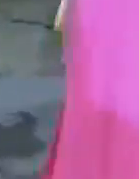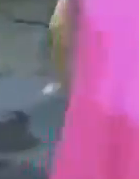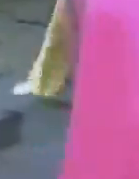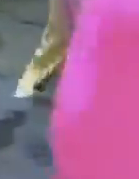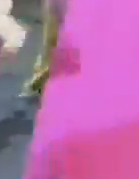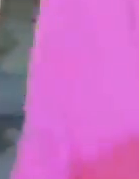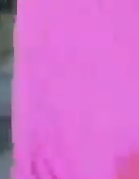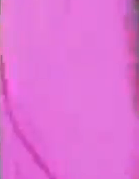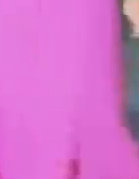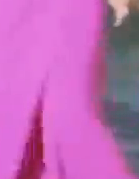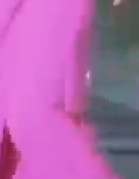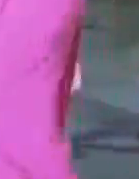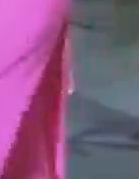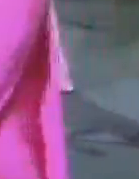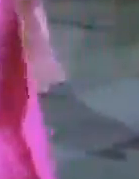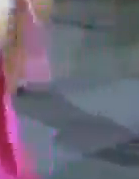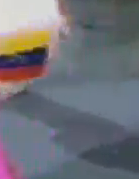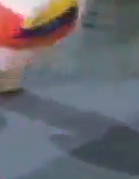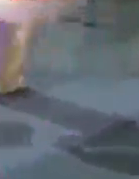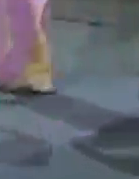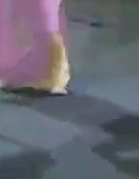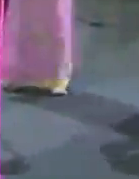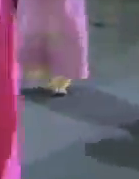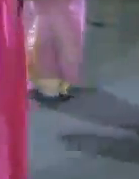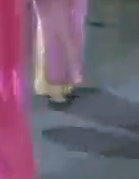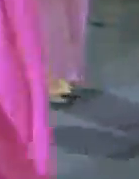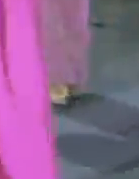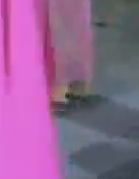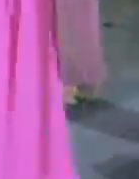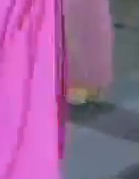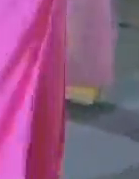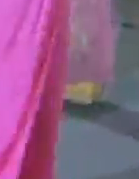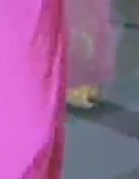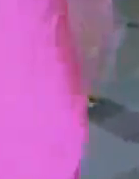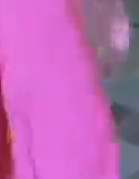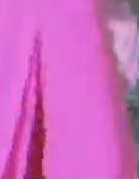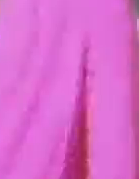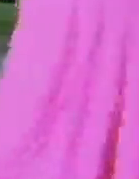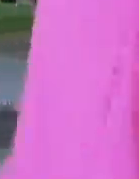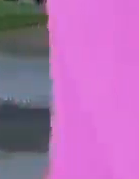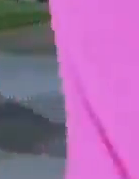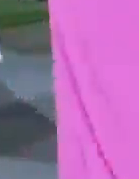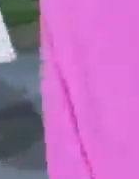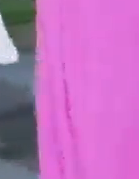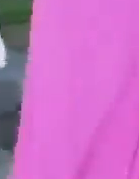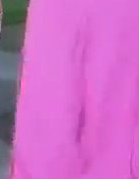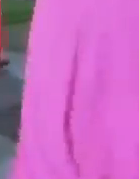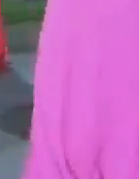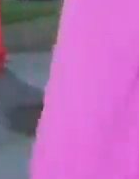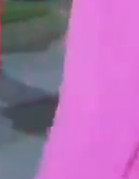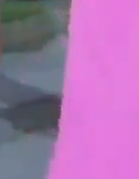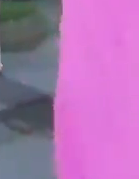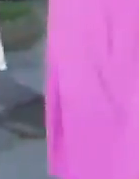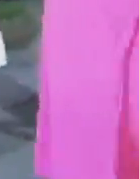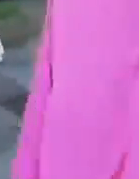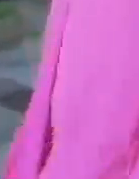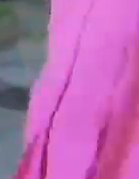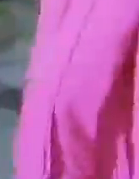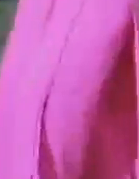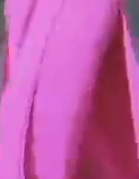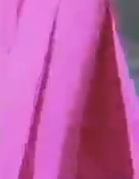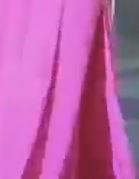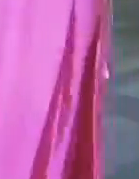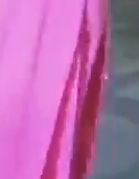de invitados nacionales e internacionales. Recordemos que esta feria internacional se realizará hasta el próximo 14 de noviembre